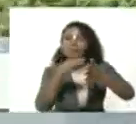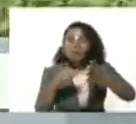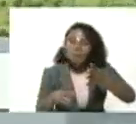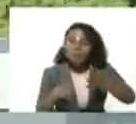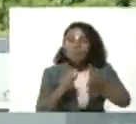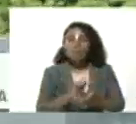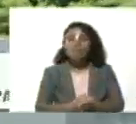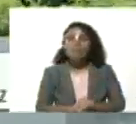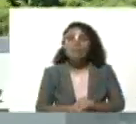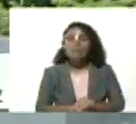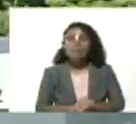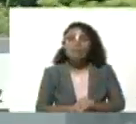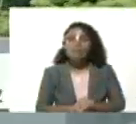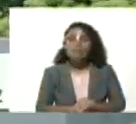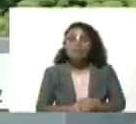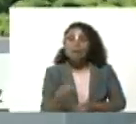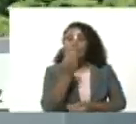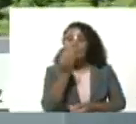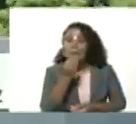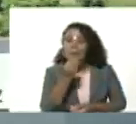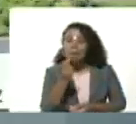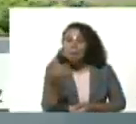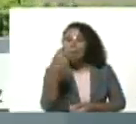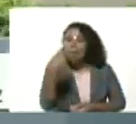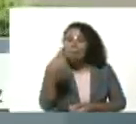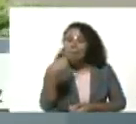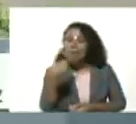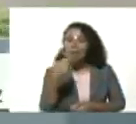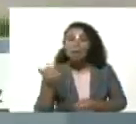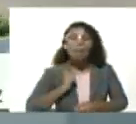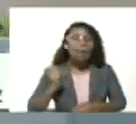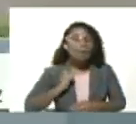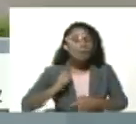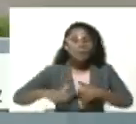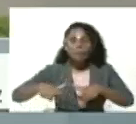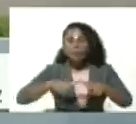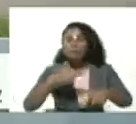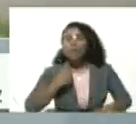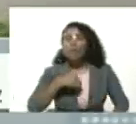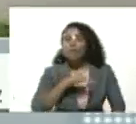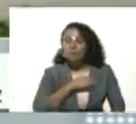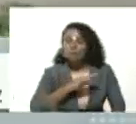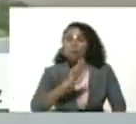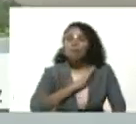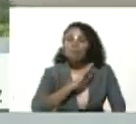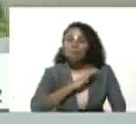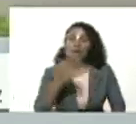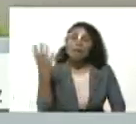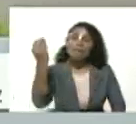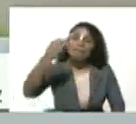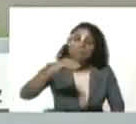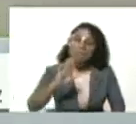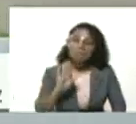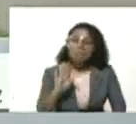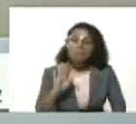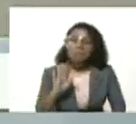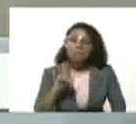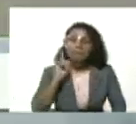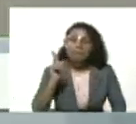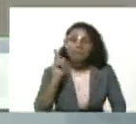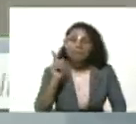materiales, alimentos y medicinas a cualquier sitio. Y nosotros que tenemos además